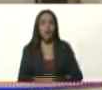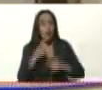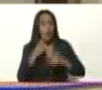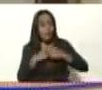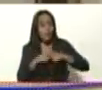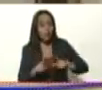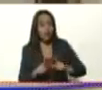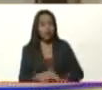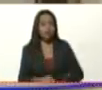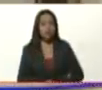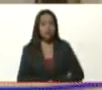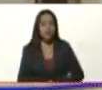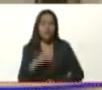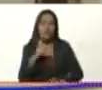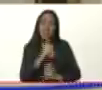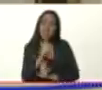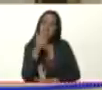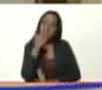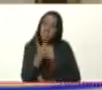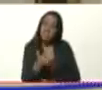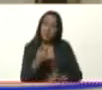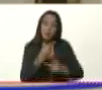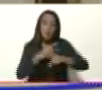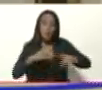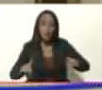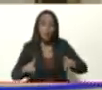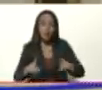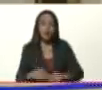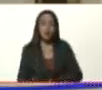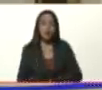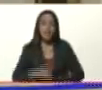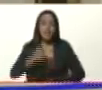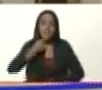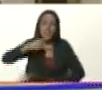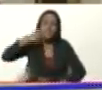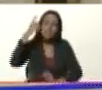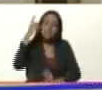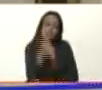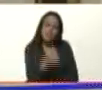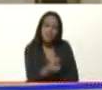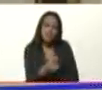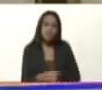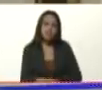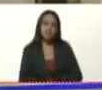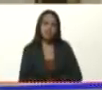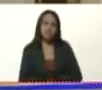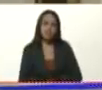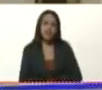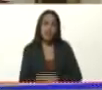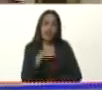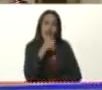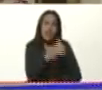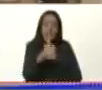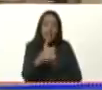Entre ayer y hoy, después de que yo hice mi alocución del mediodía, hemos hecho casi 80 pruebas.